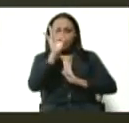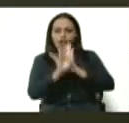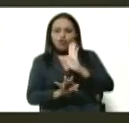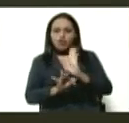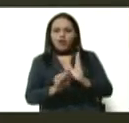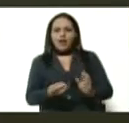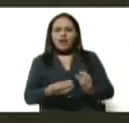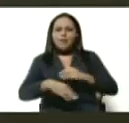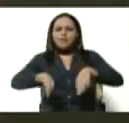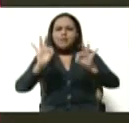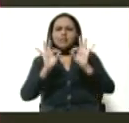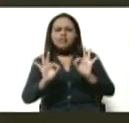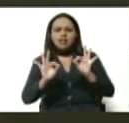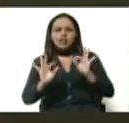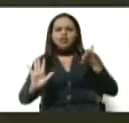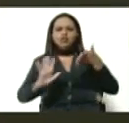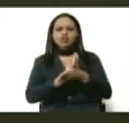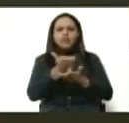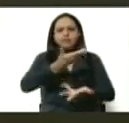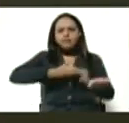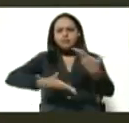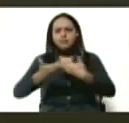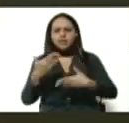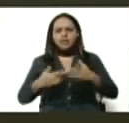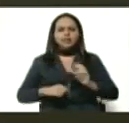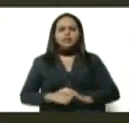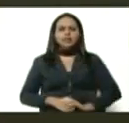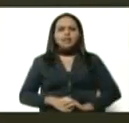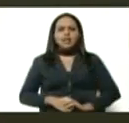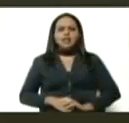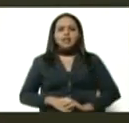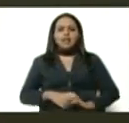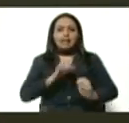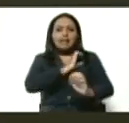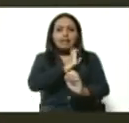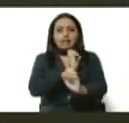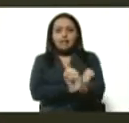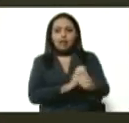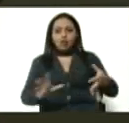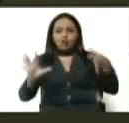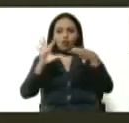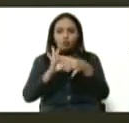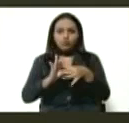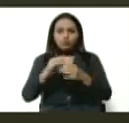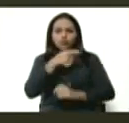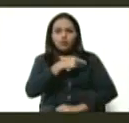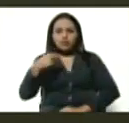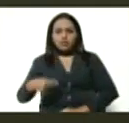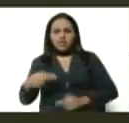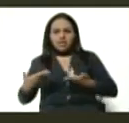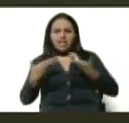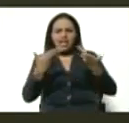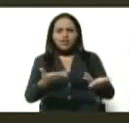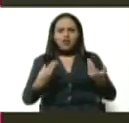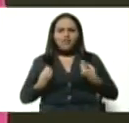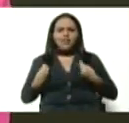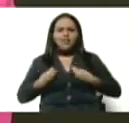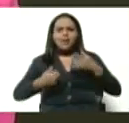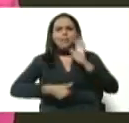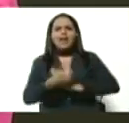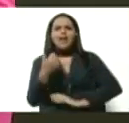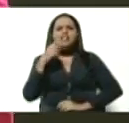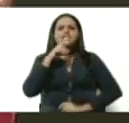especiales basados en el intercambio energético con China, que dio la vida a más de 618